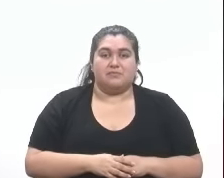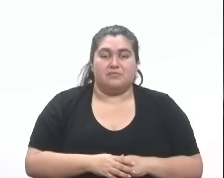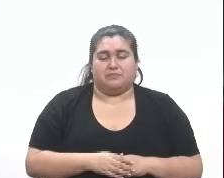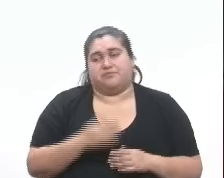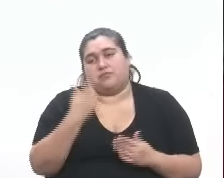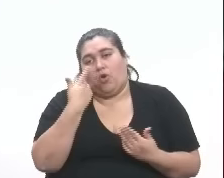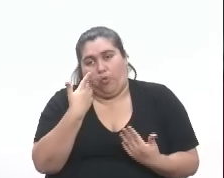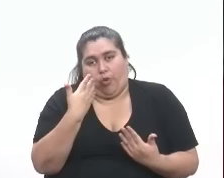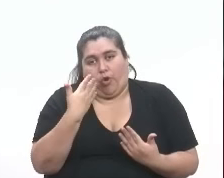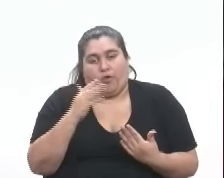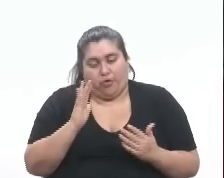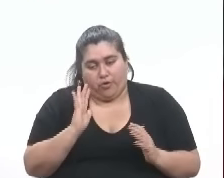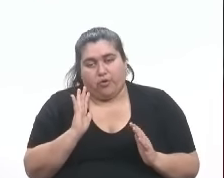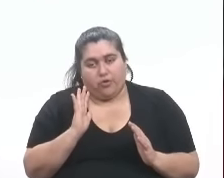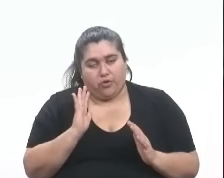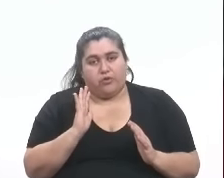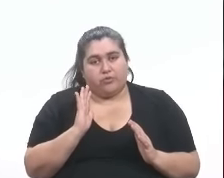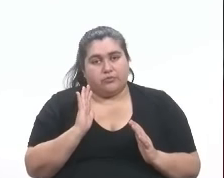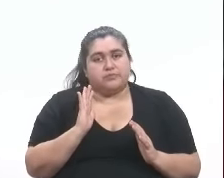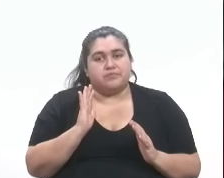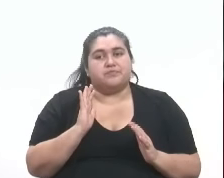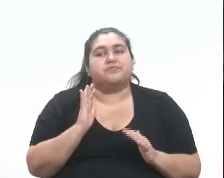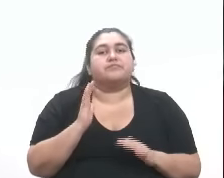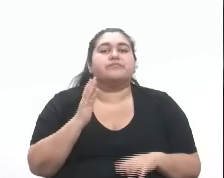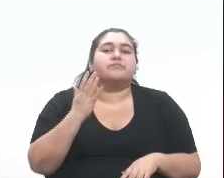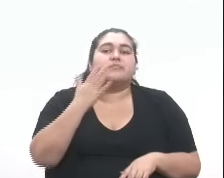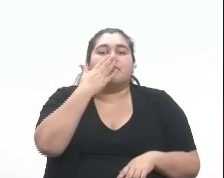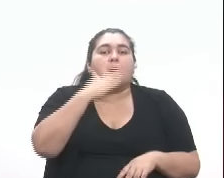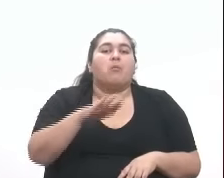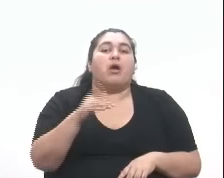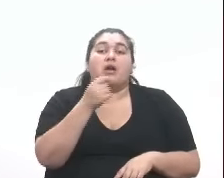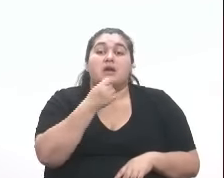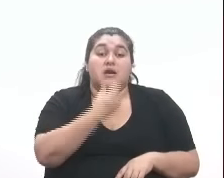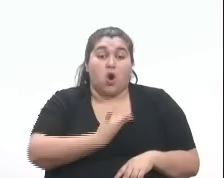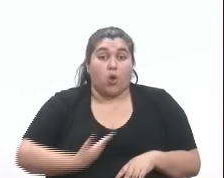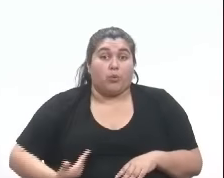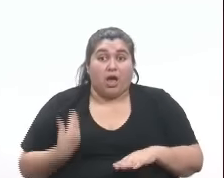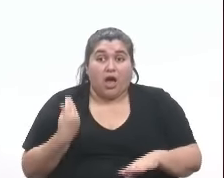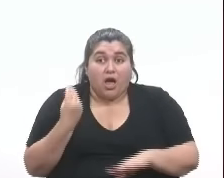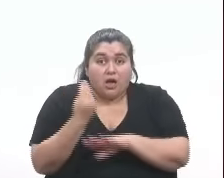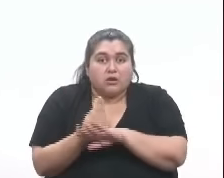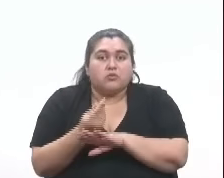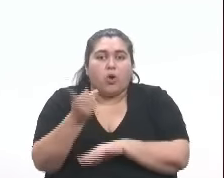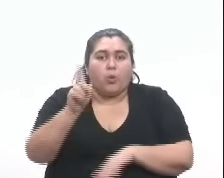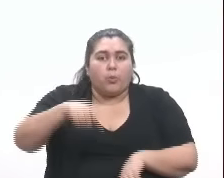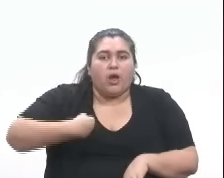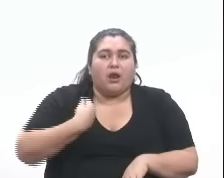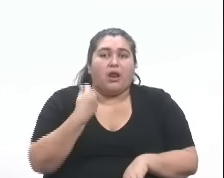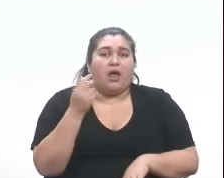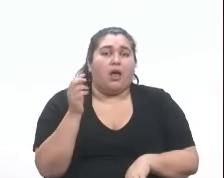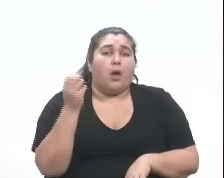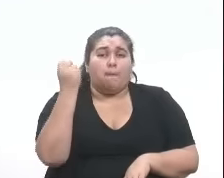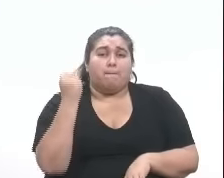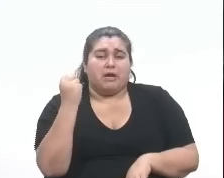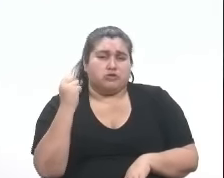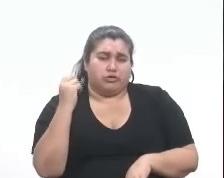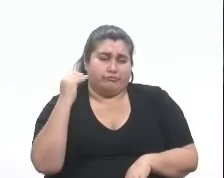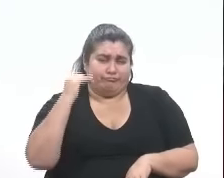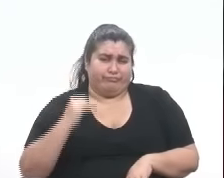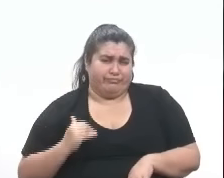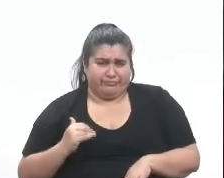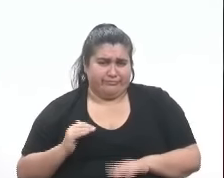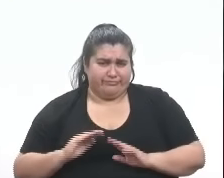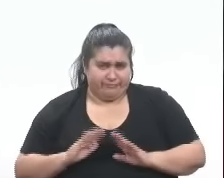Obviamente que cuando llega un gobierno que hace una devaluación del 120%, corre todos los